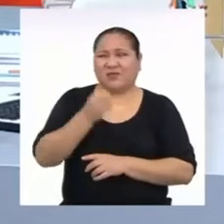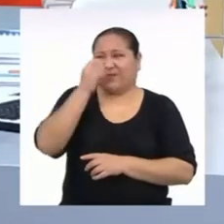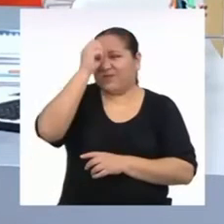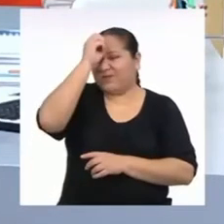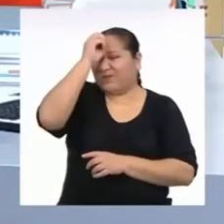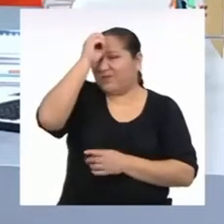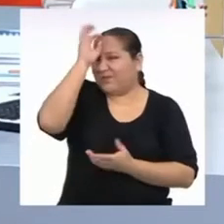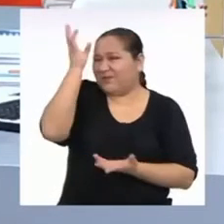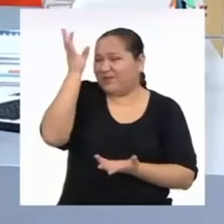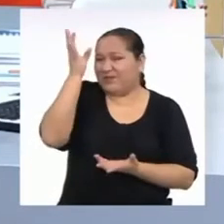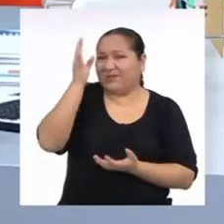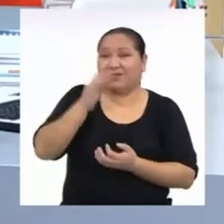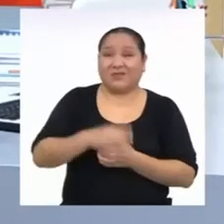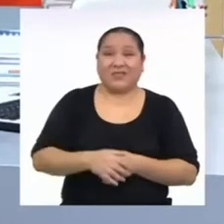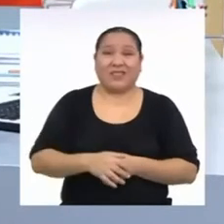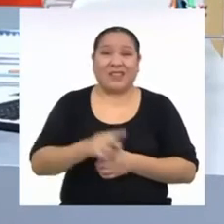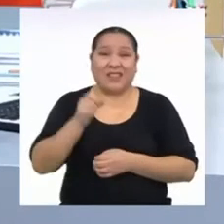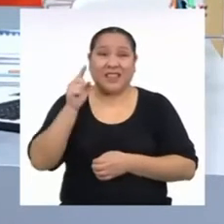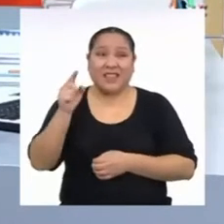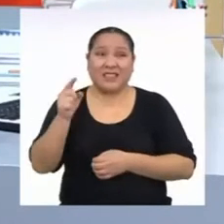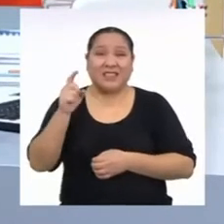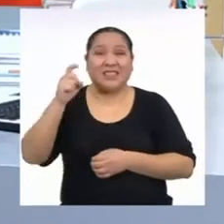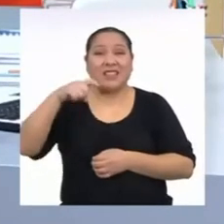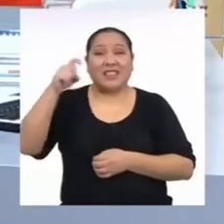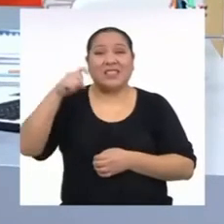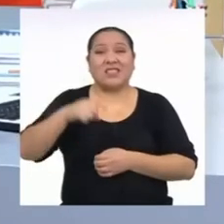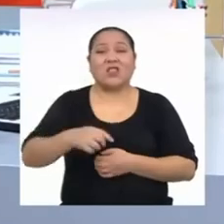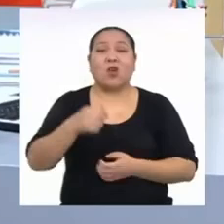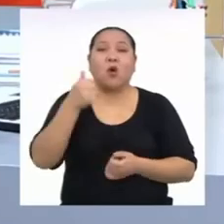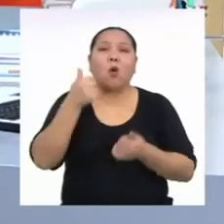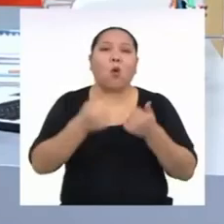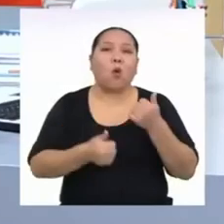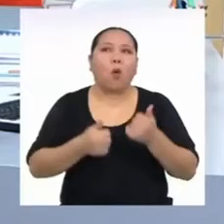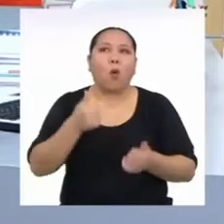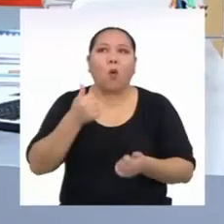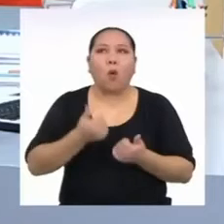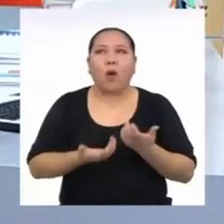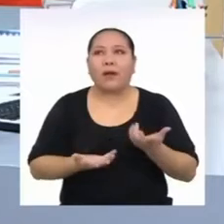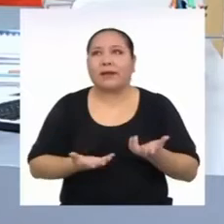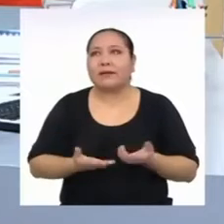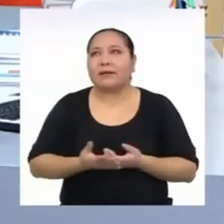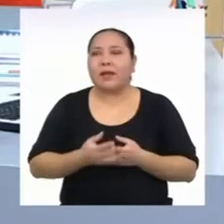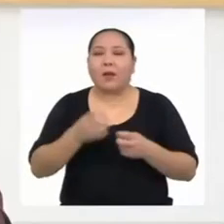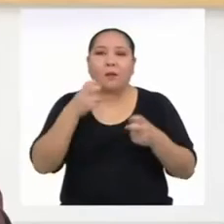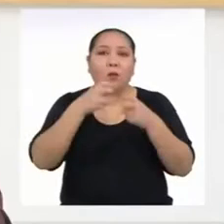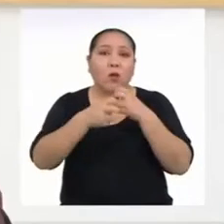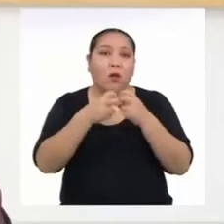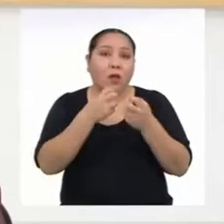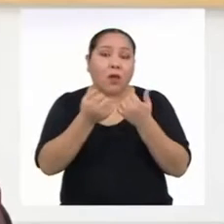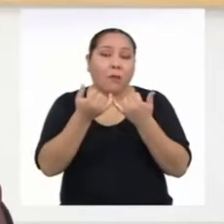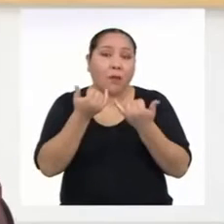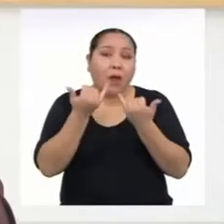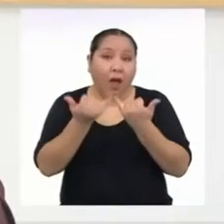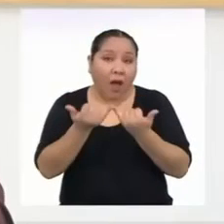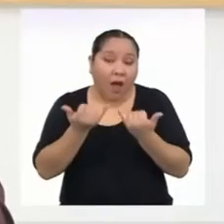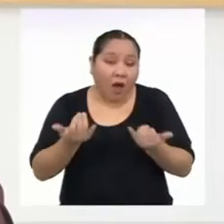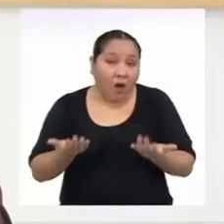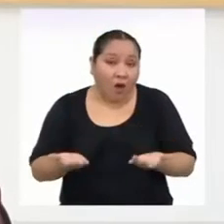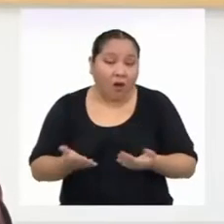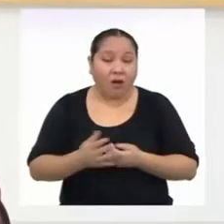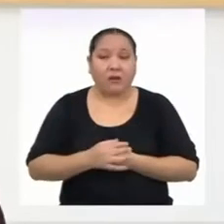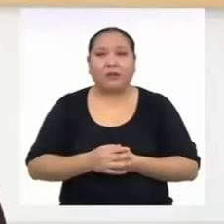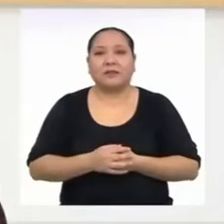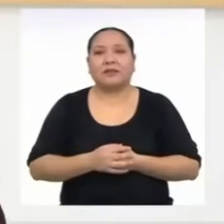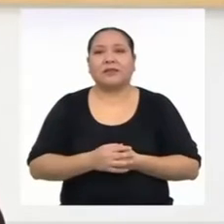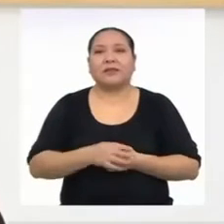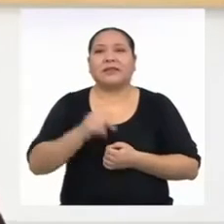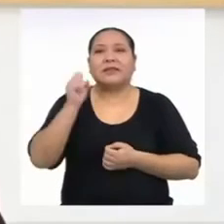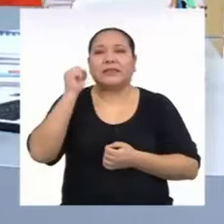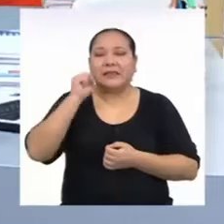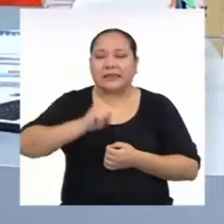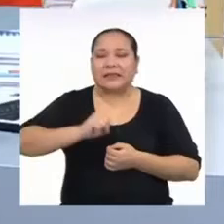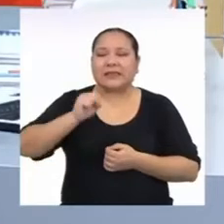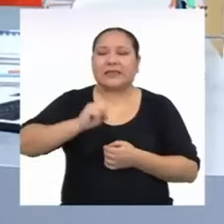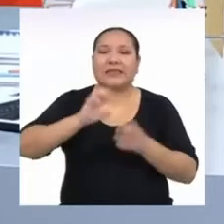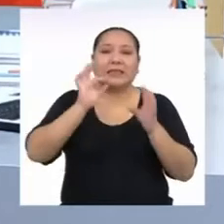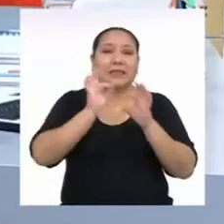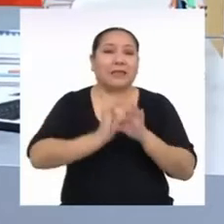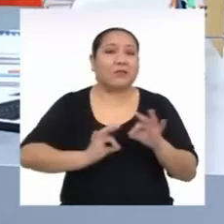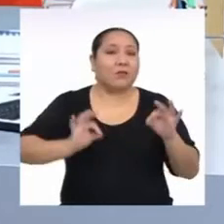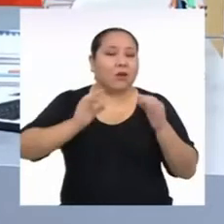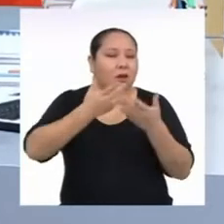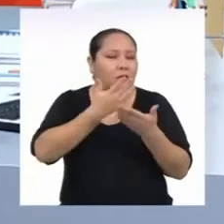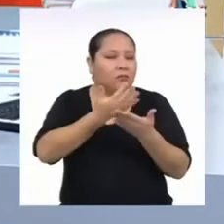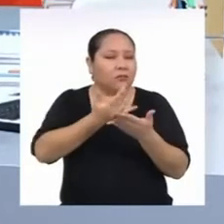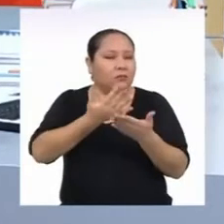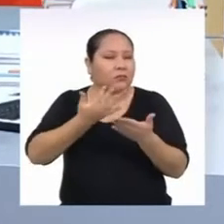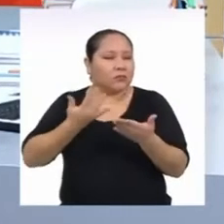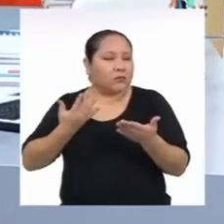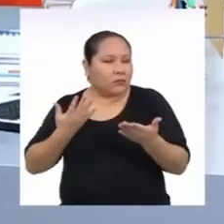decirle. Para eso tendría que saber cuál es la situación actual. Es muy importante una evaluación previa. ¿Qué tipo